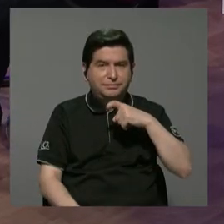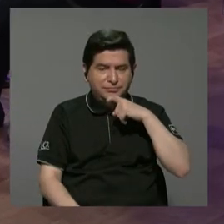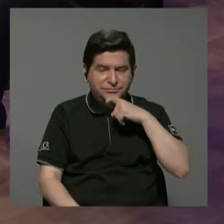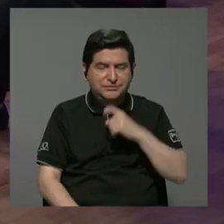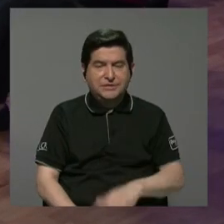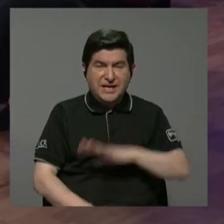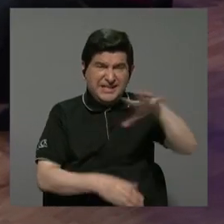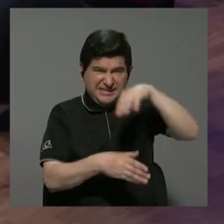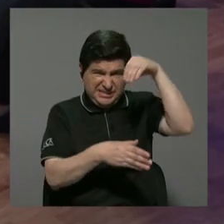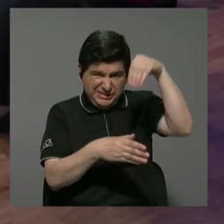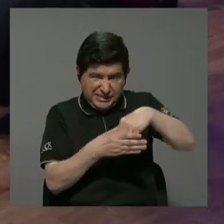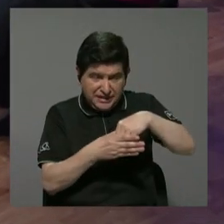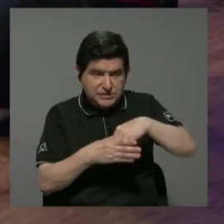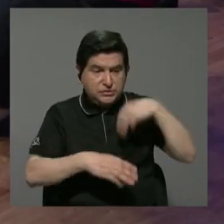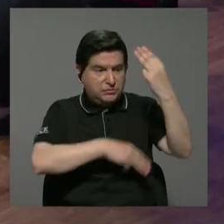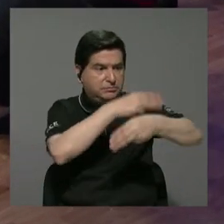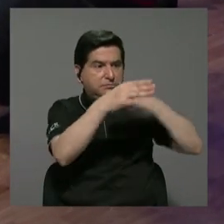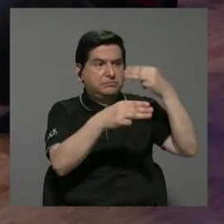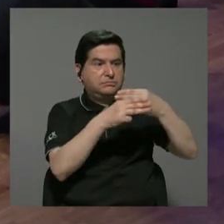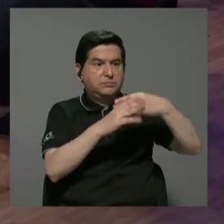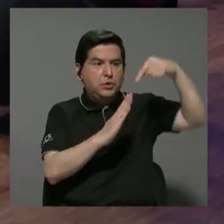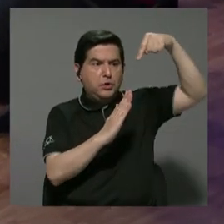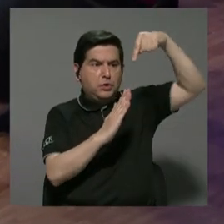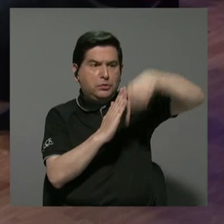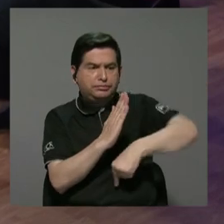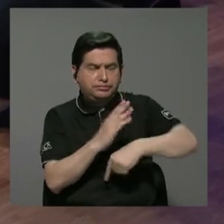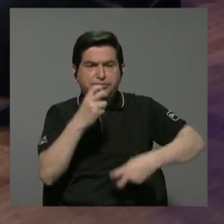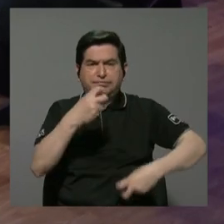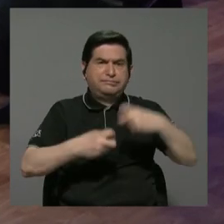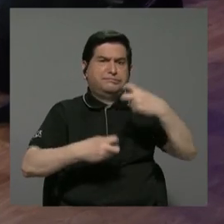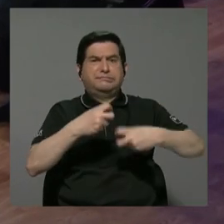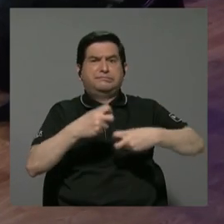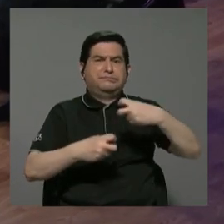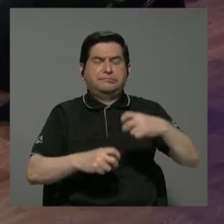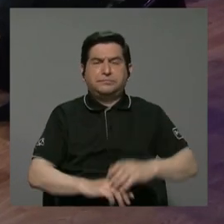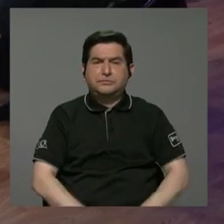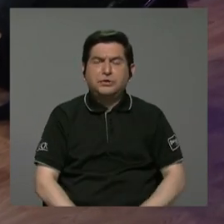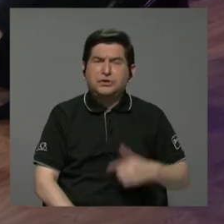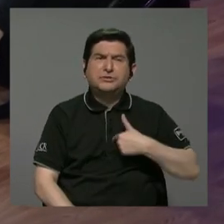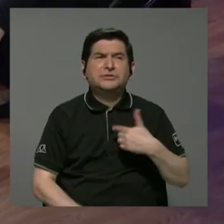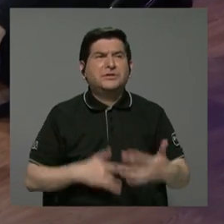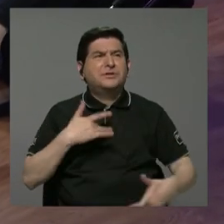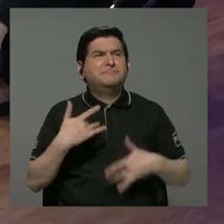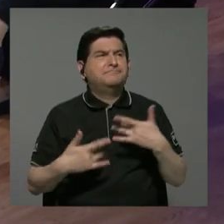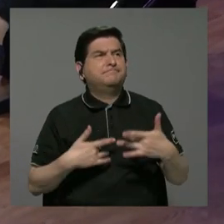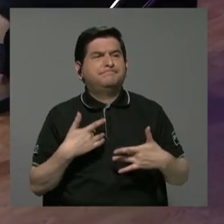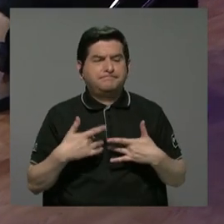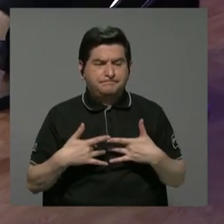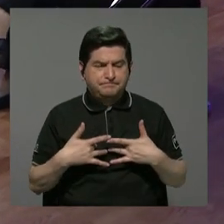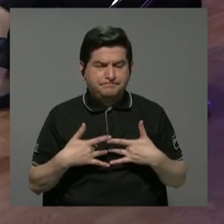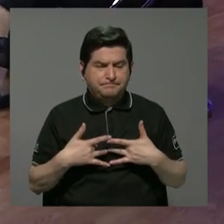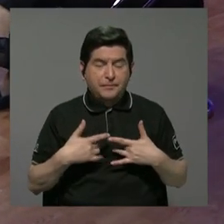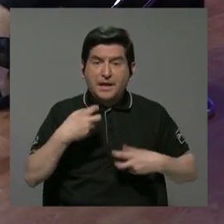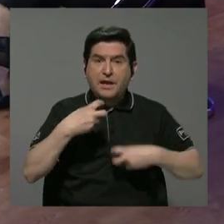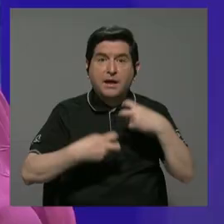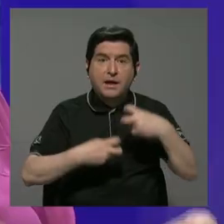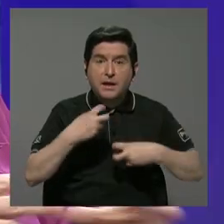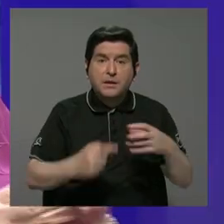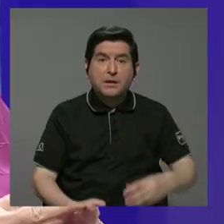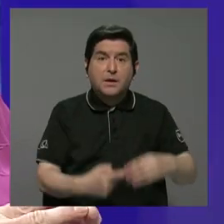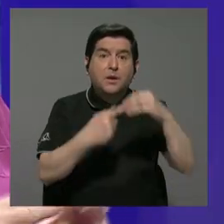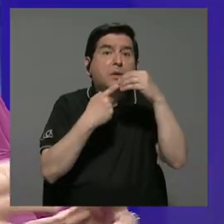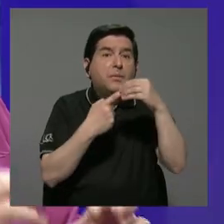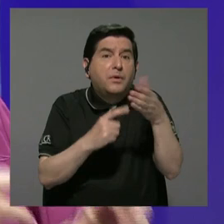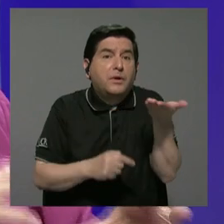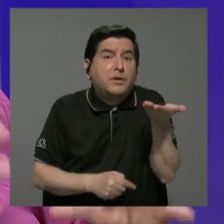hay un contexto mundial que aún agudiza más las cosas. Yo siento que la problemática principal se